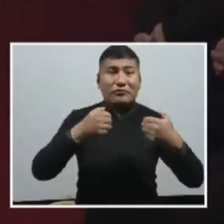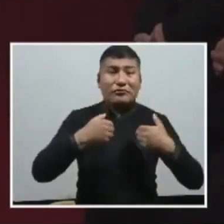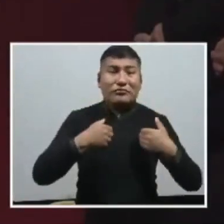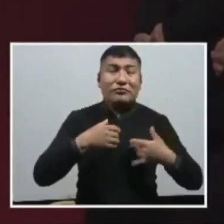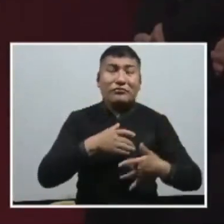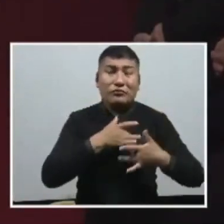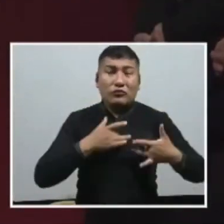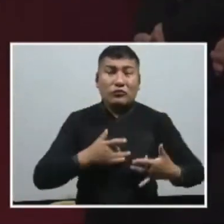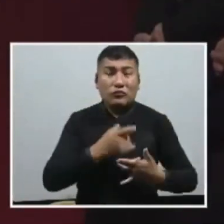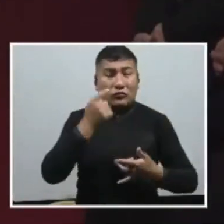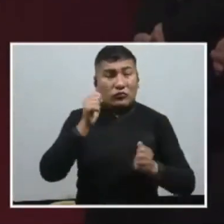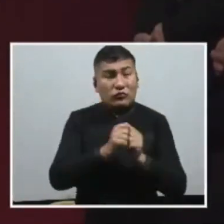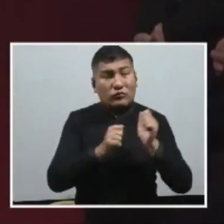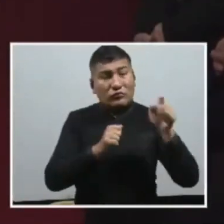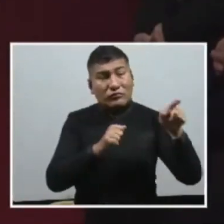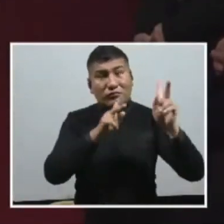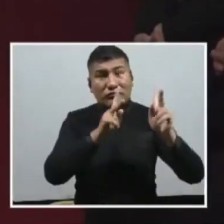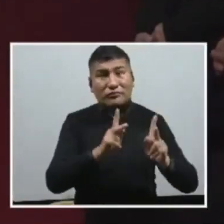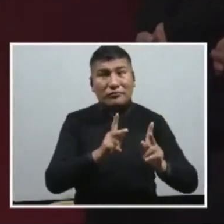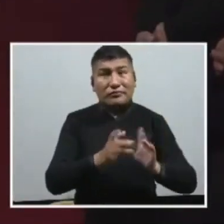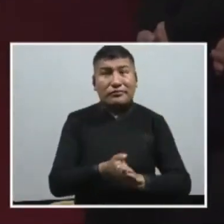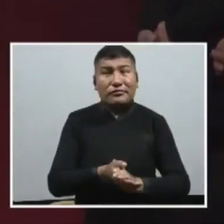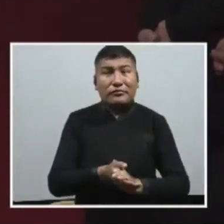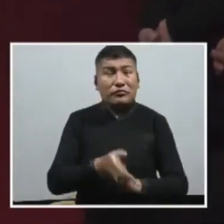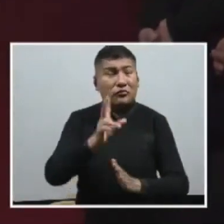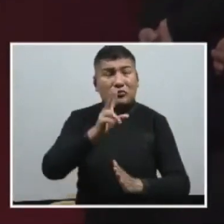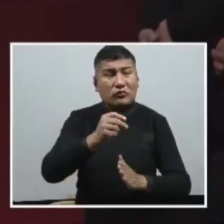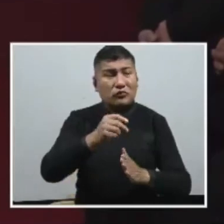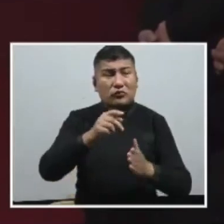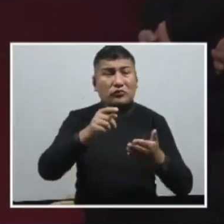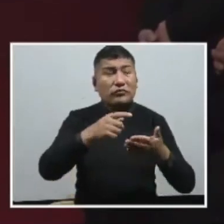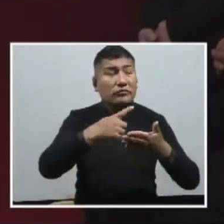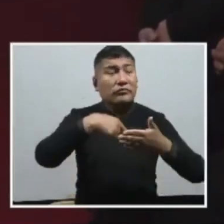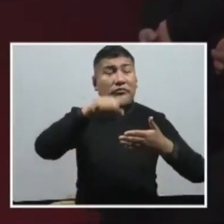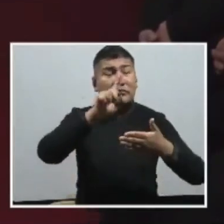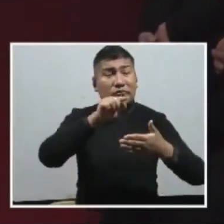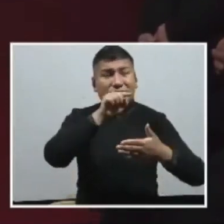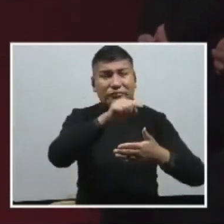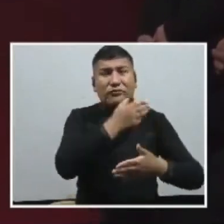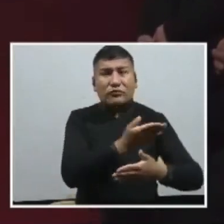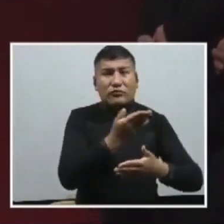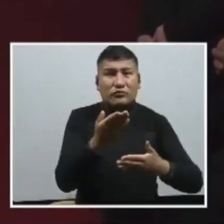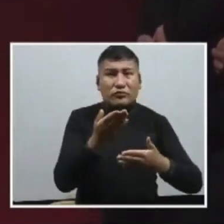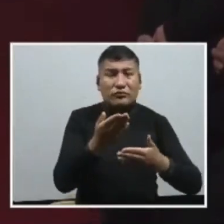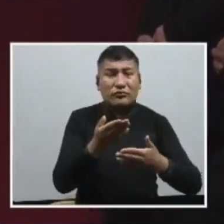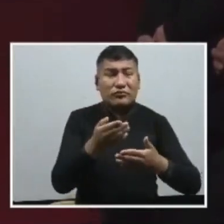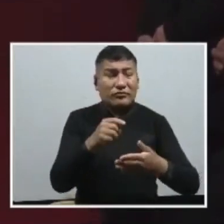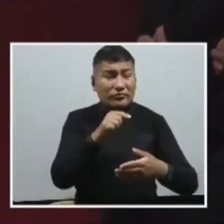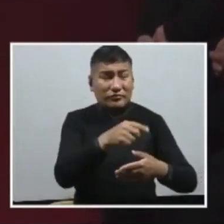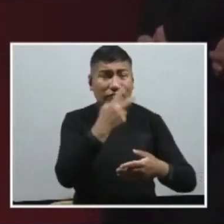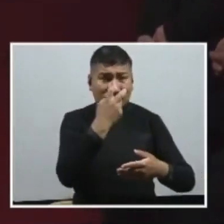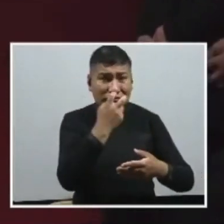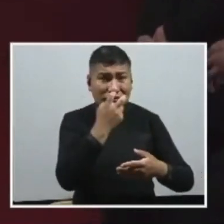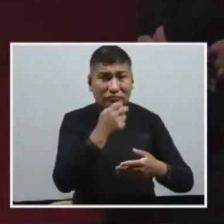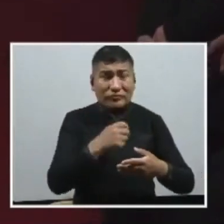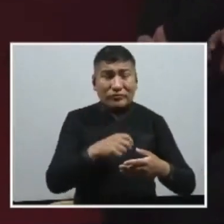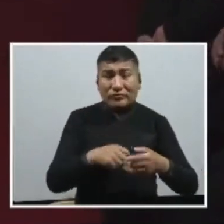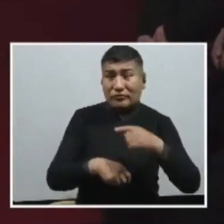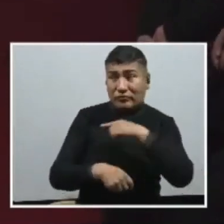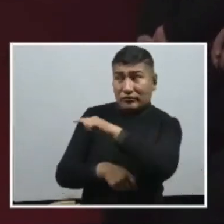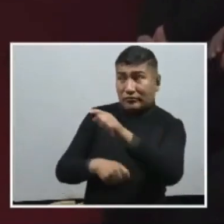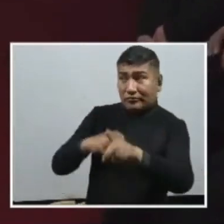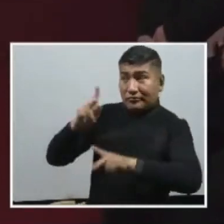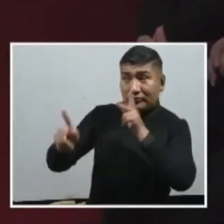otra persona, ¿no? No dan crédito de lo que allí ha pasado, más bien lo interrogan. Y el